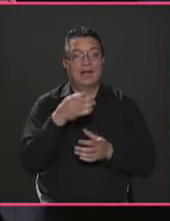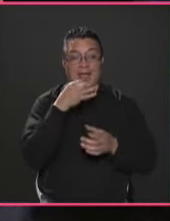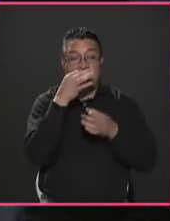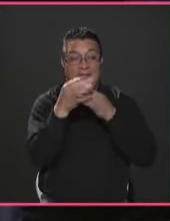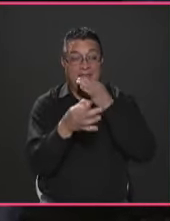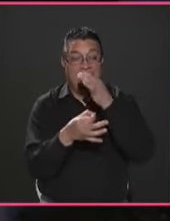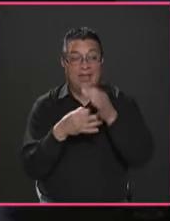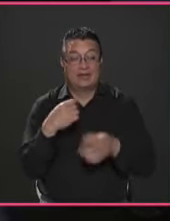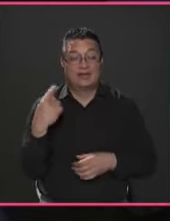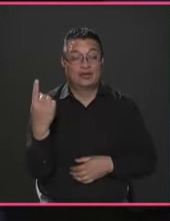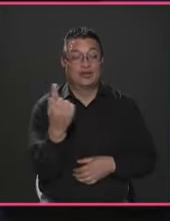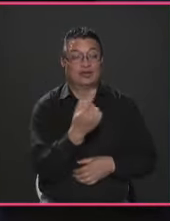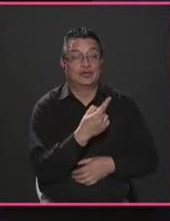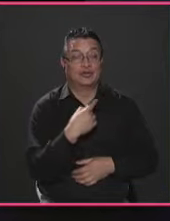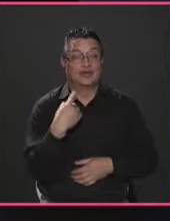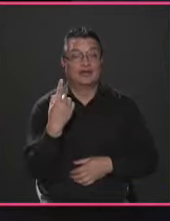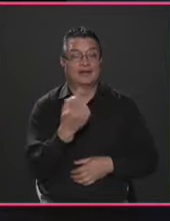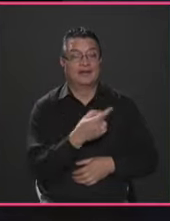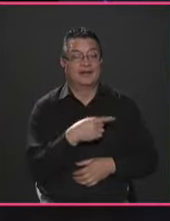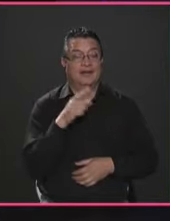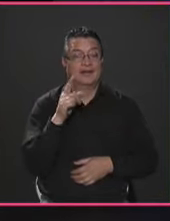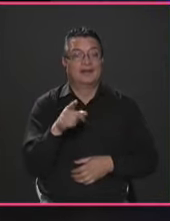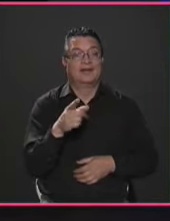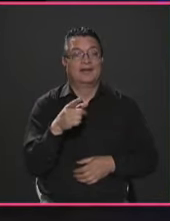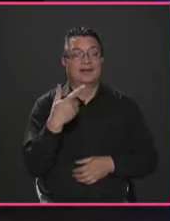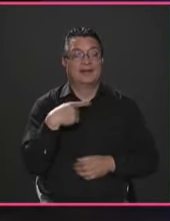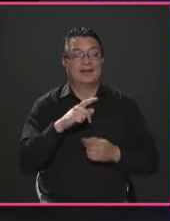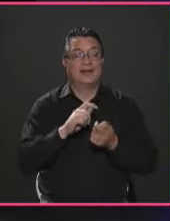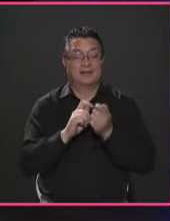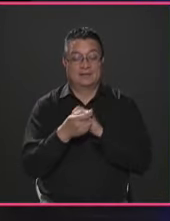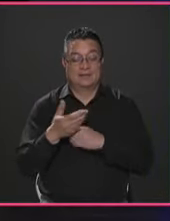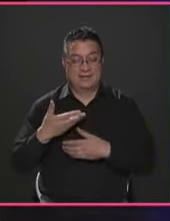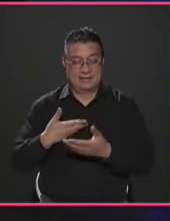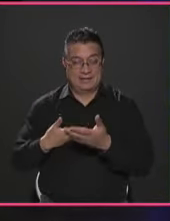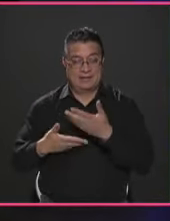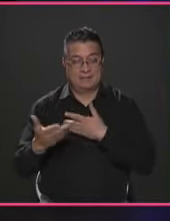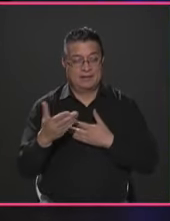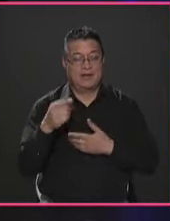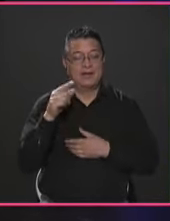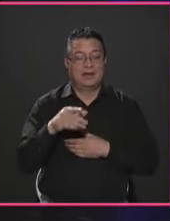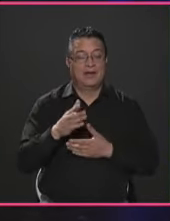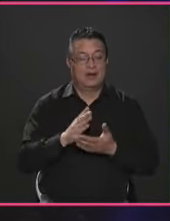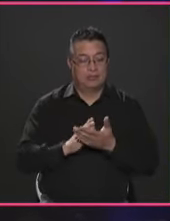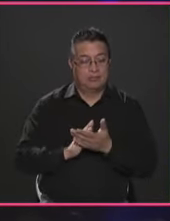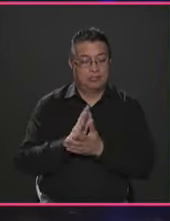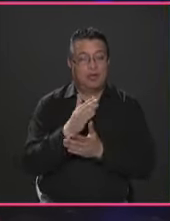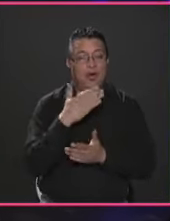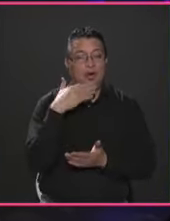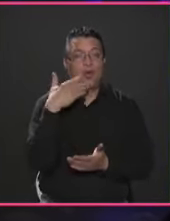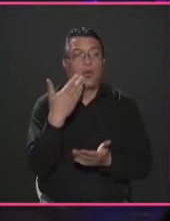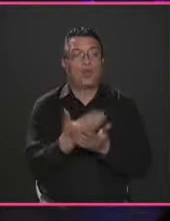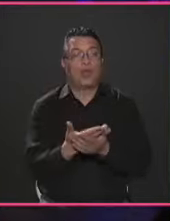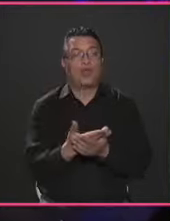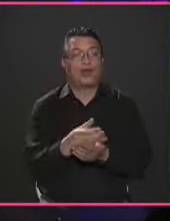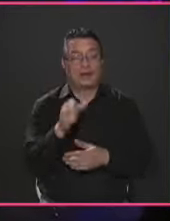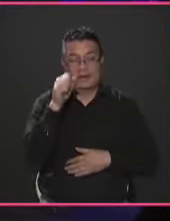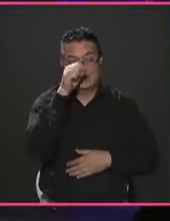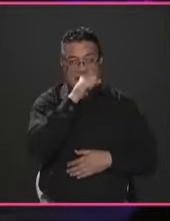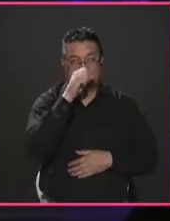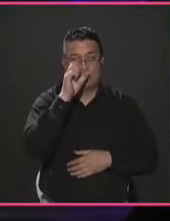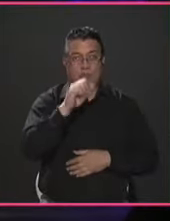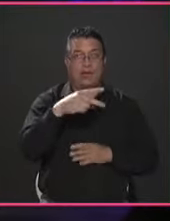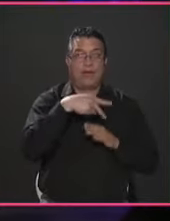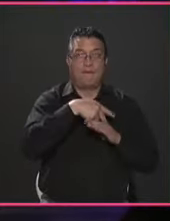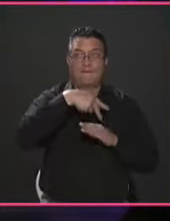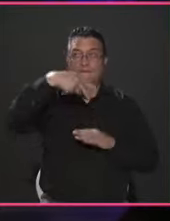decir que que la el transplante comenzará cuando lo cerdos puedan